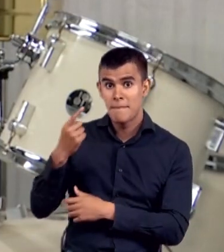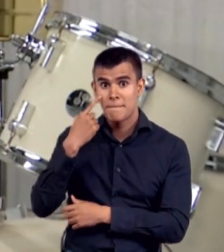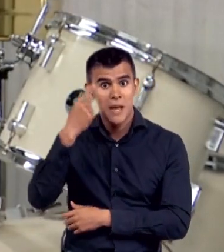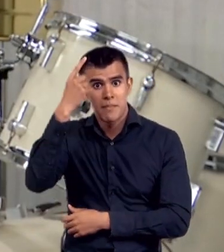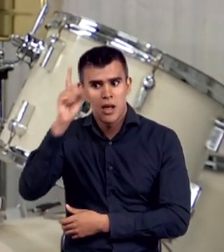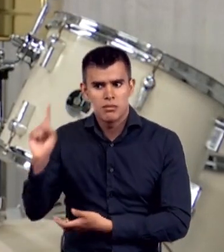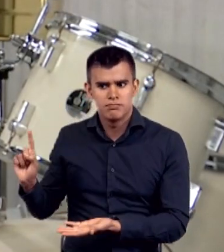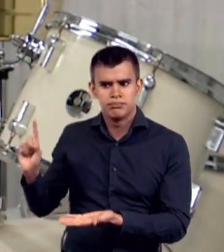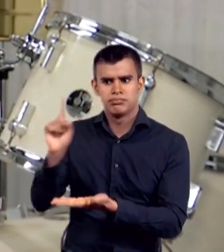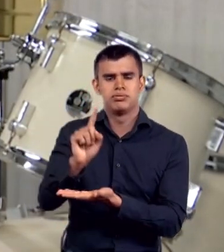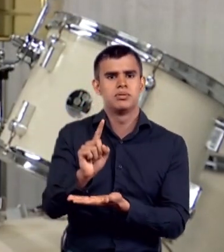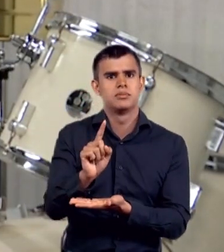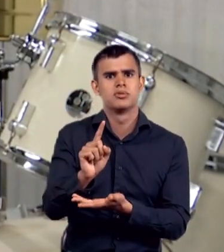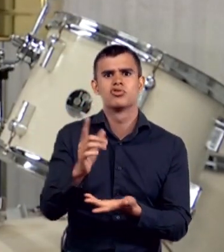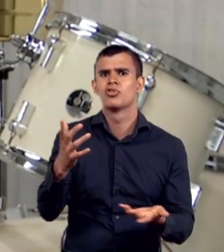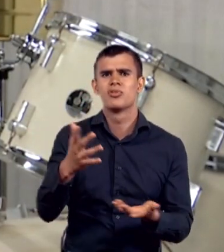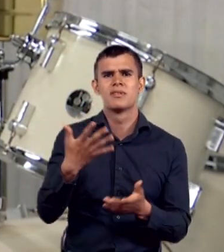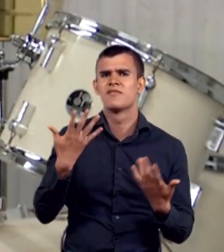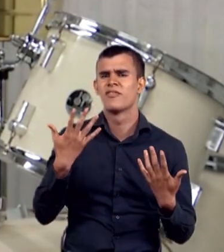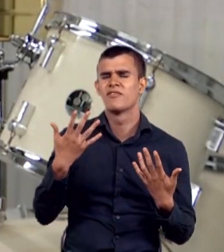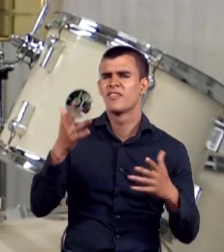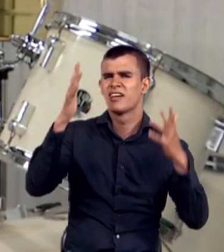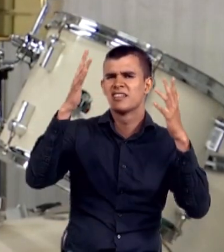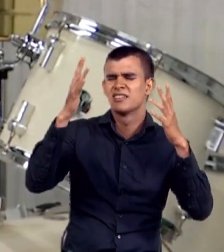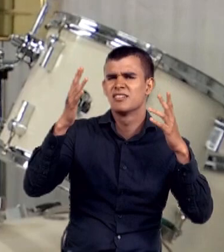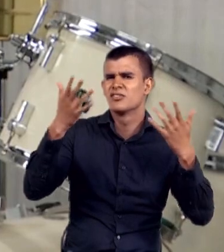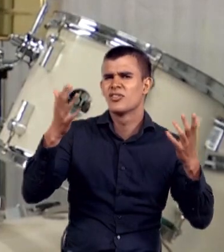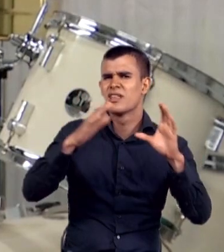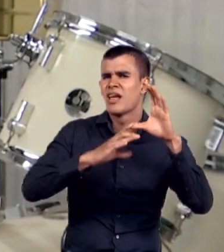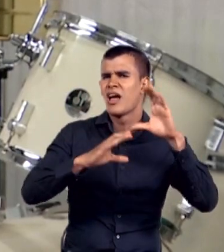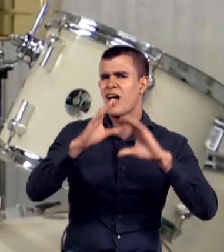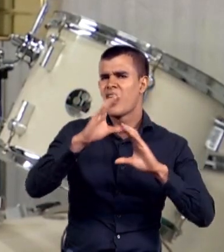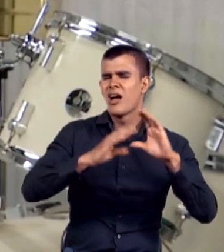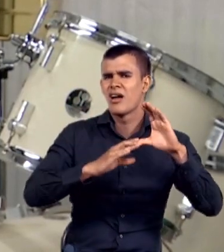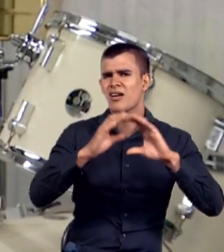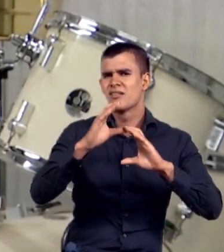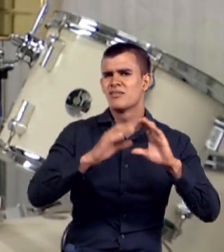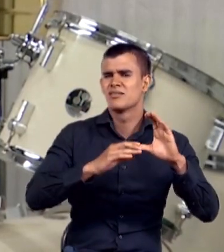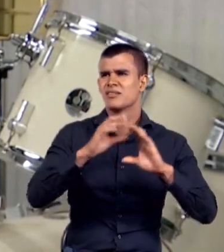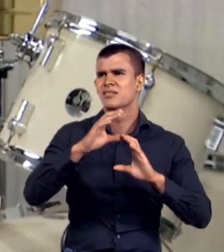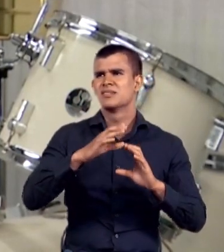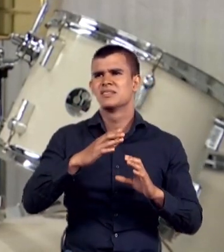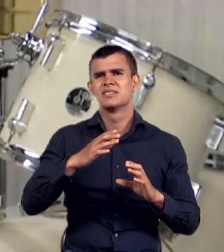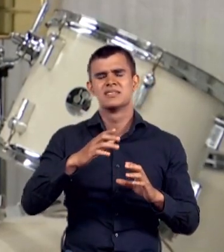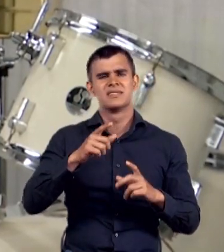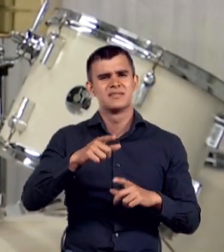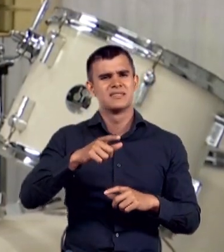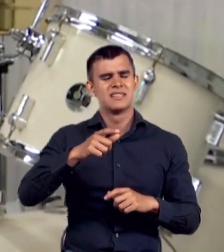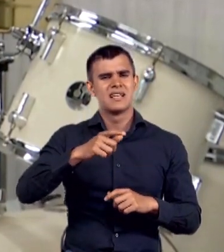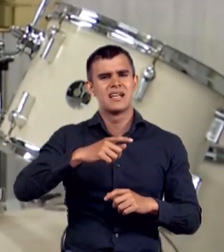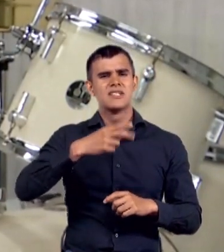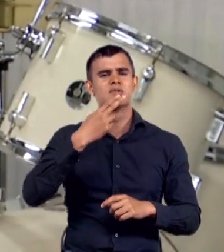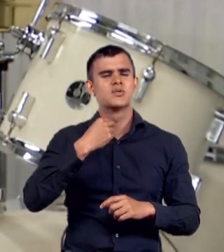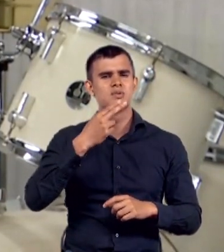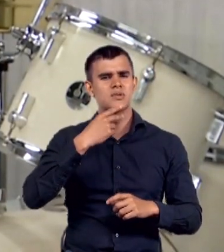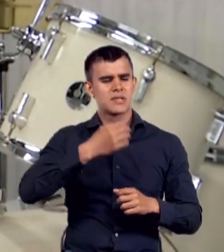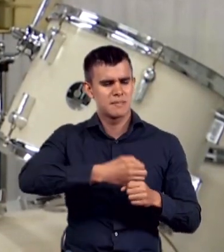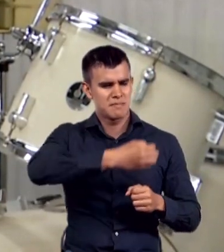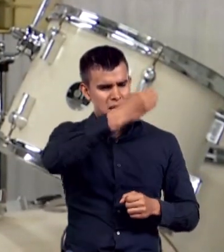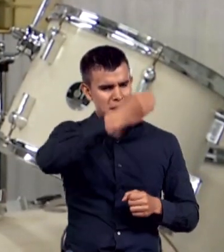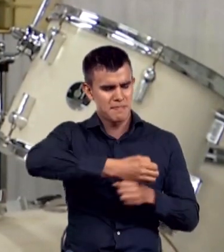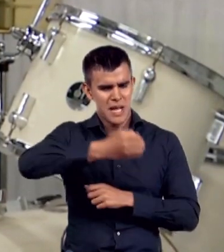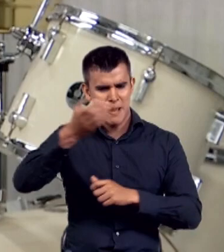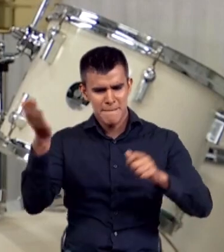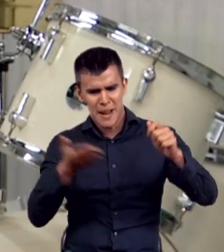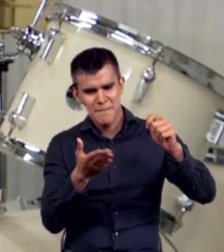la llevaron fue un festival que realizan en el Cauca, en los Cañas Dorsales.